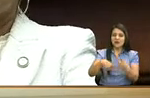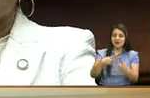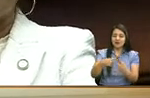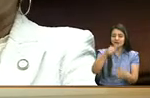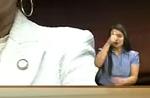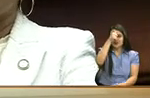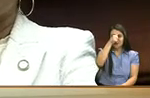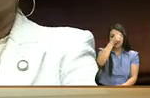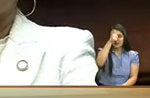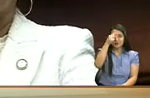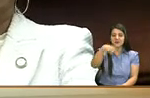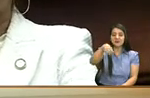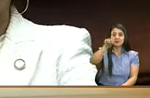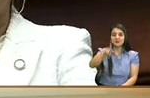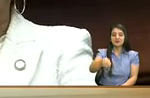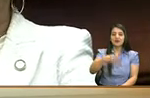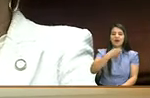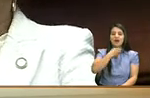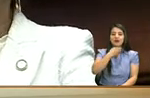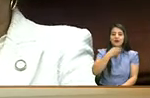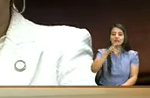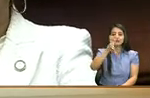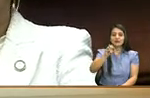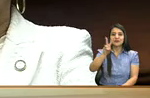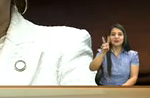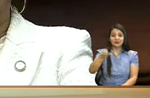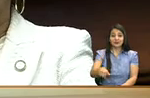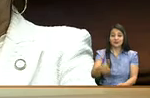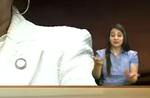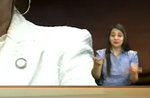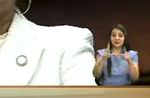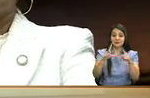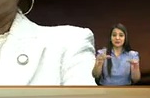domingo, 1 de agosto de este año en Tokio.